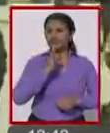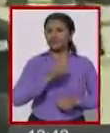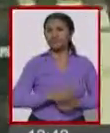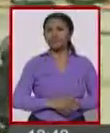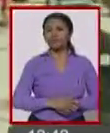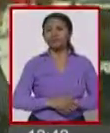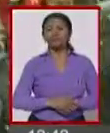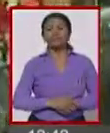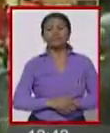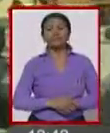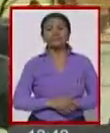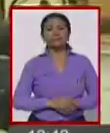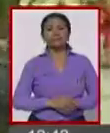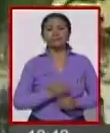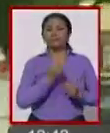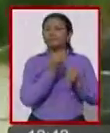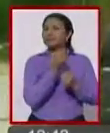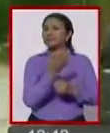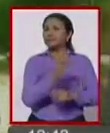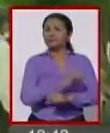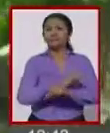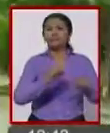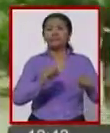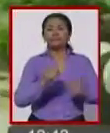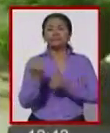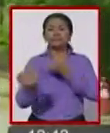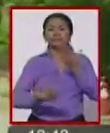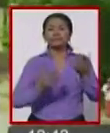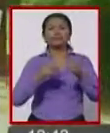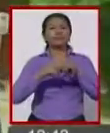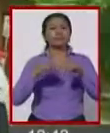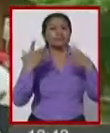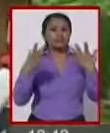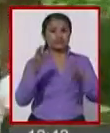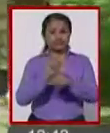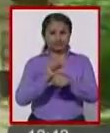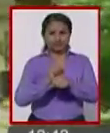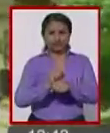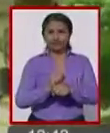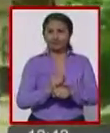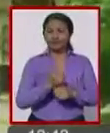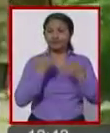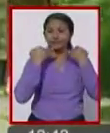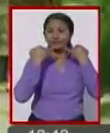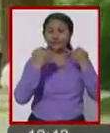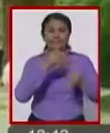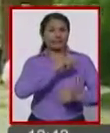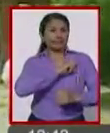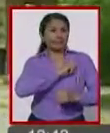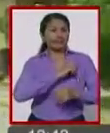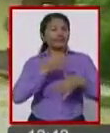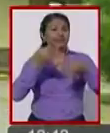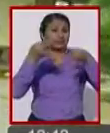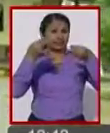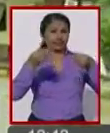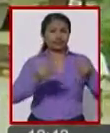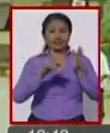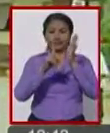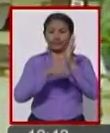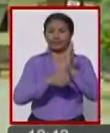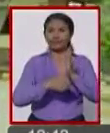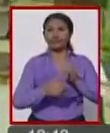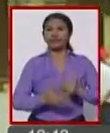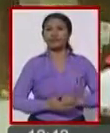habido un detonador específico que haya producido las llamas, pero estamos trabajando en ello. Será el informe de bomberos oficial,